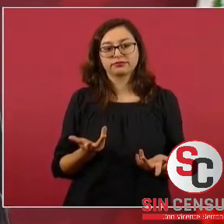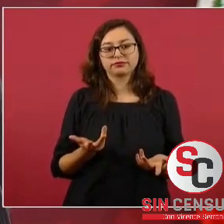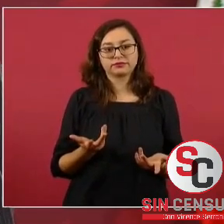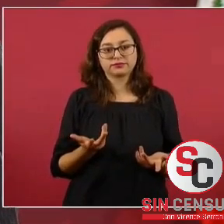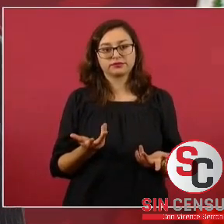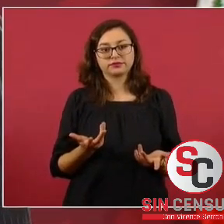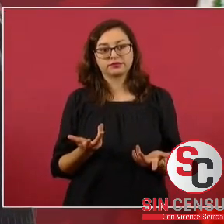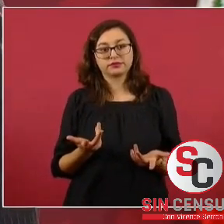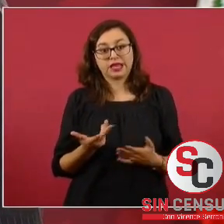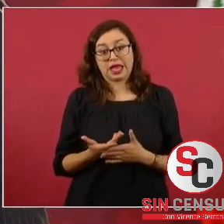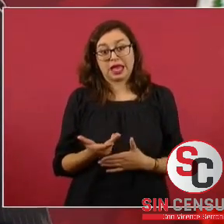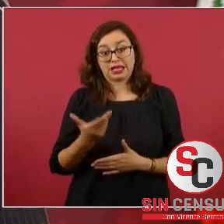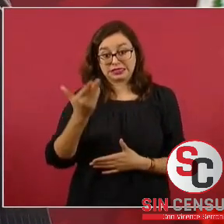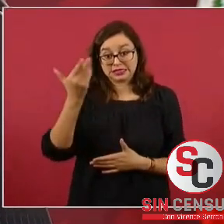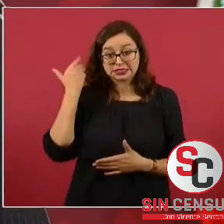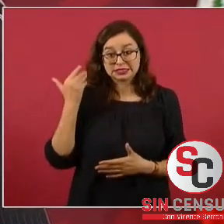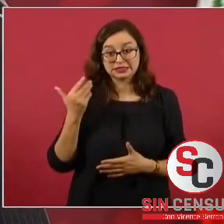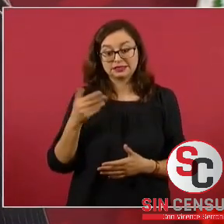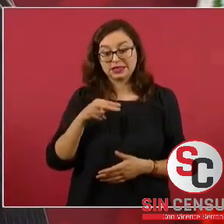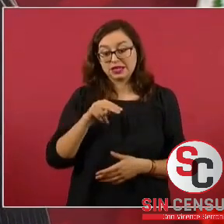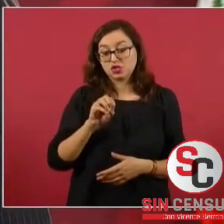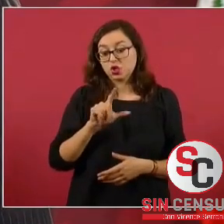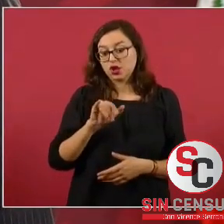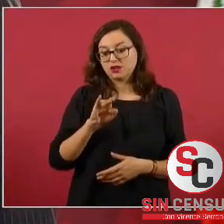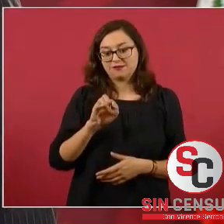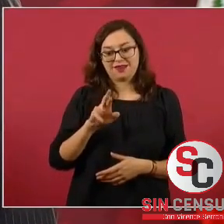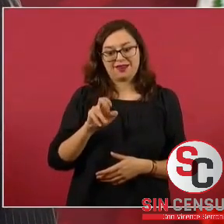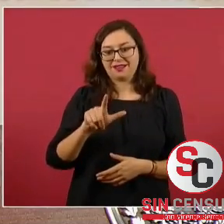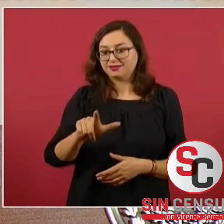satanizado durante el periodo neoliberal.